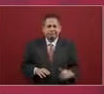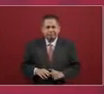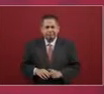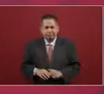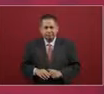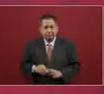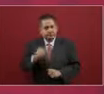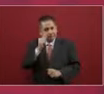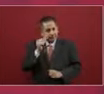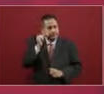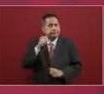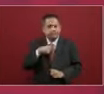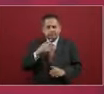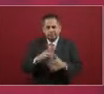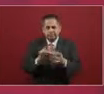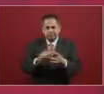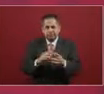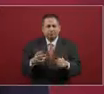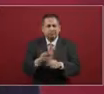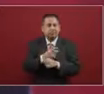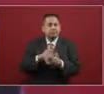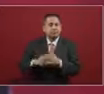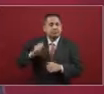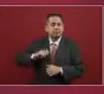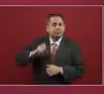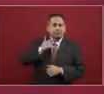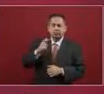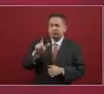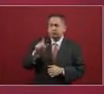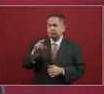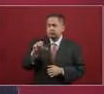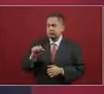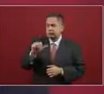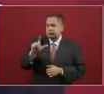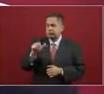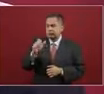Les hablé ayer de lo que decía Lucas Alamán. No se preocupe.